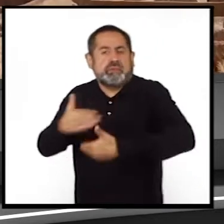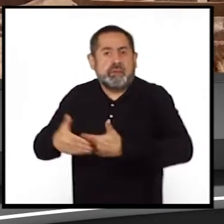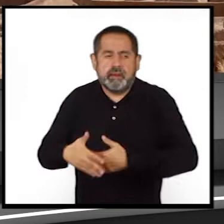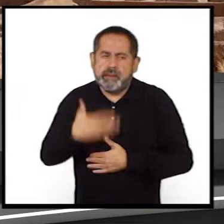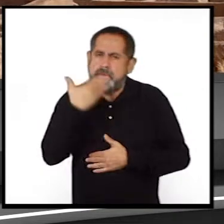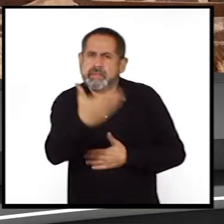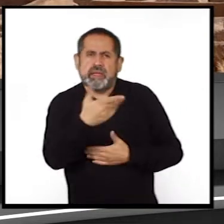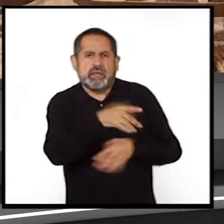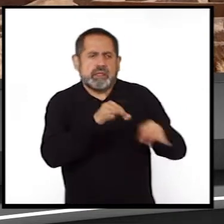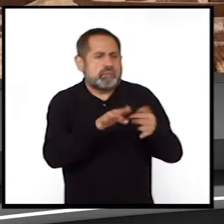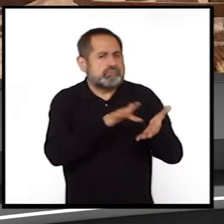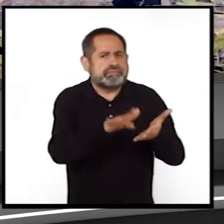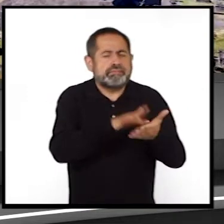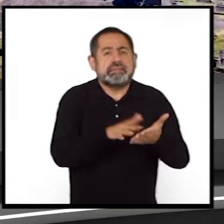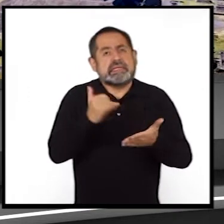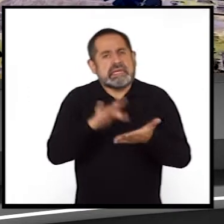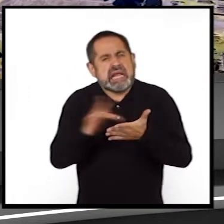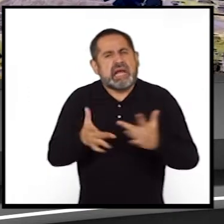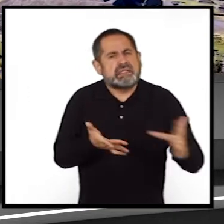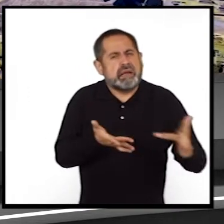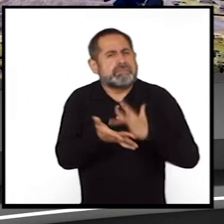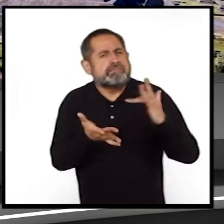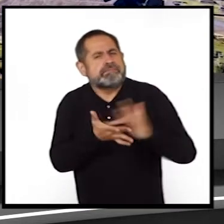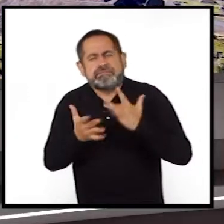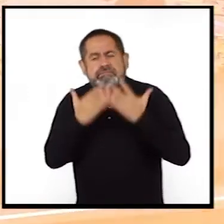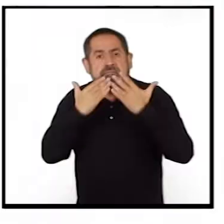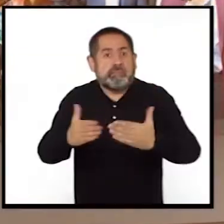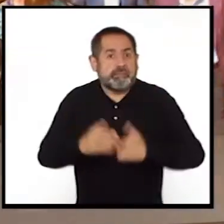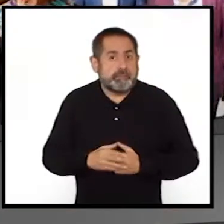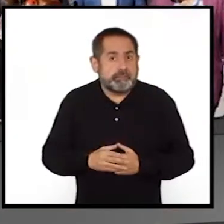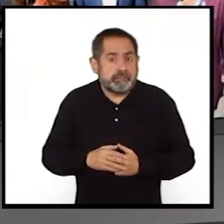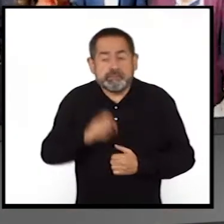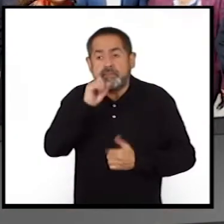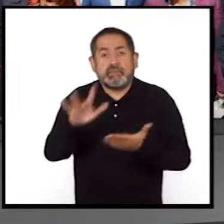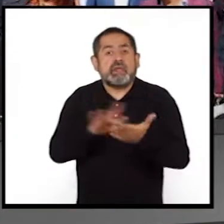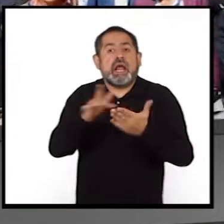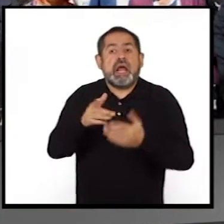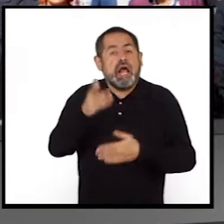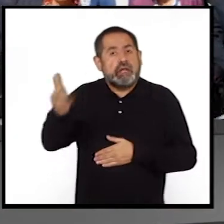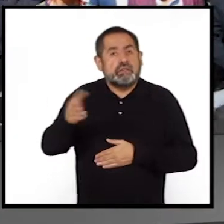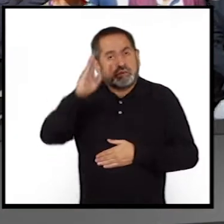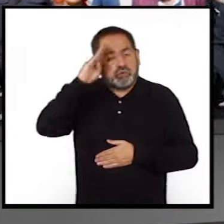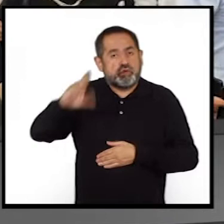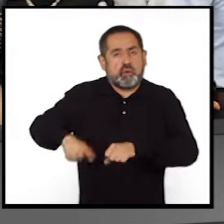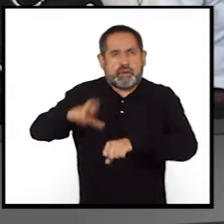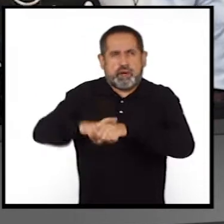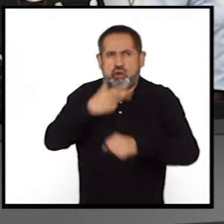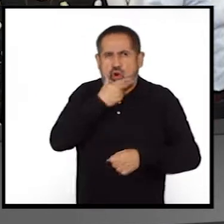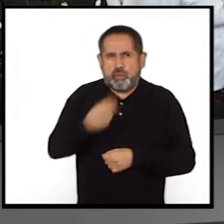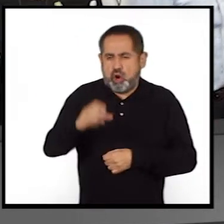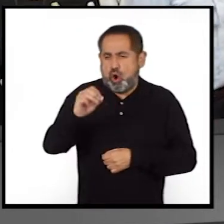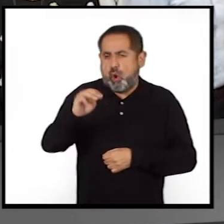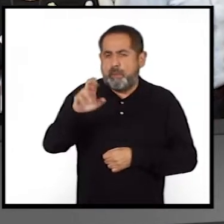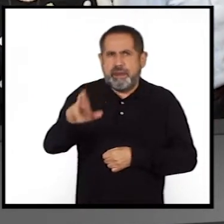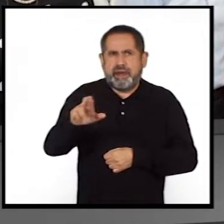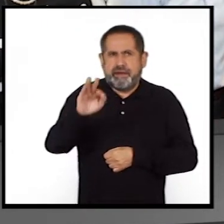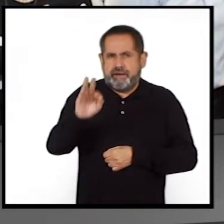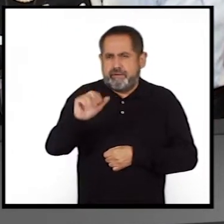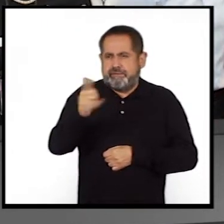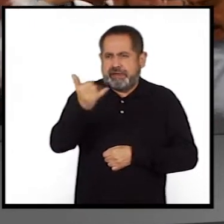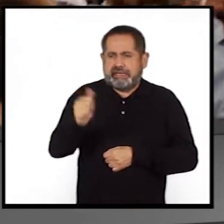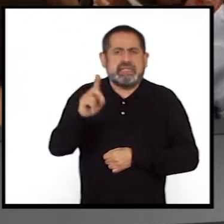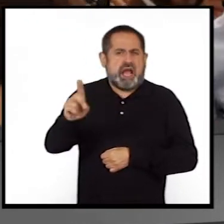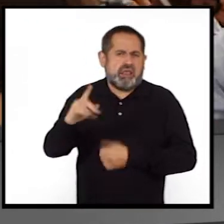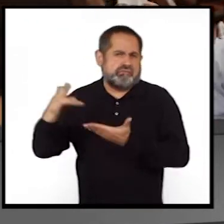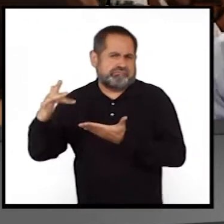su trabajo y agradezco su respaldo incondicional. Gracias también al señor gobernador Omar Fayad Meneses por